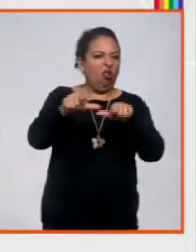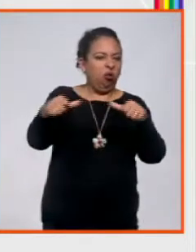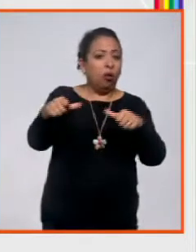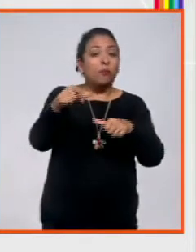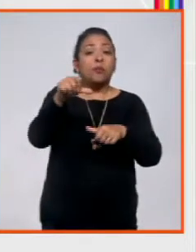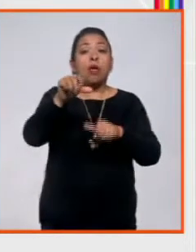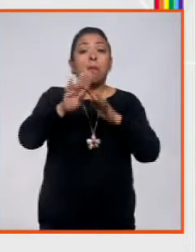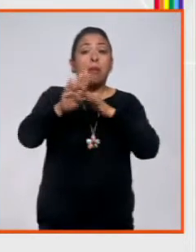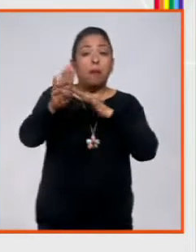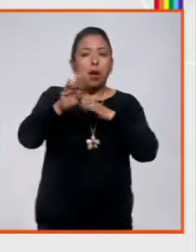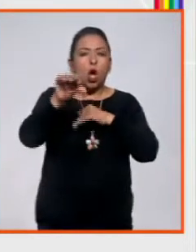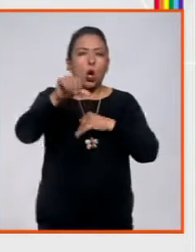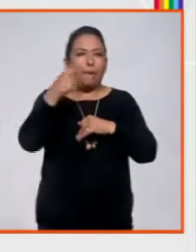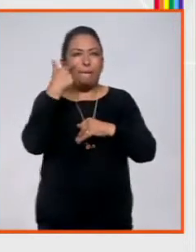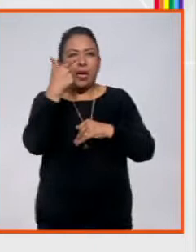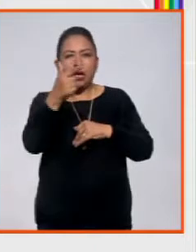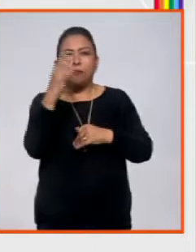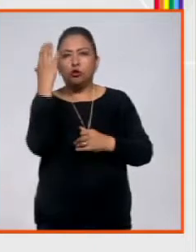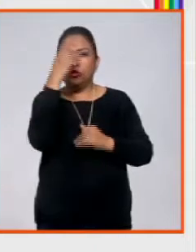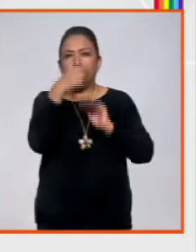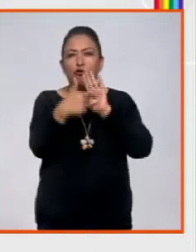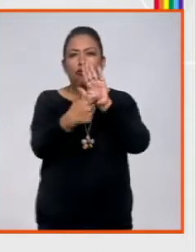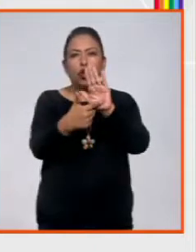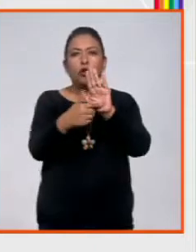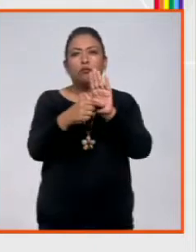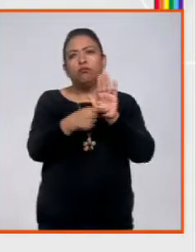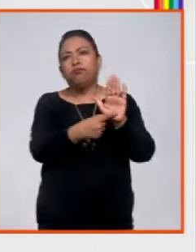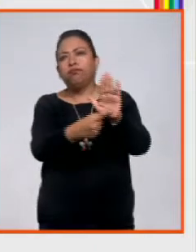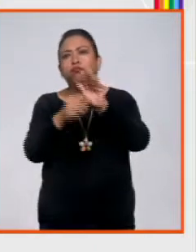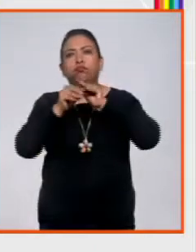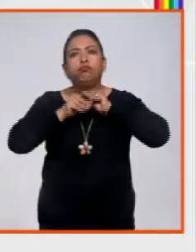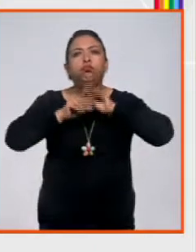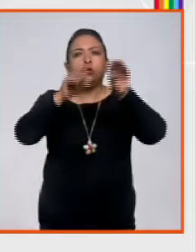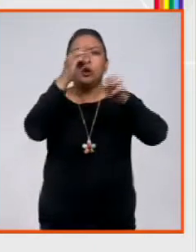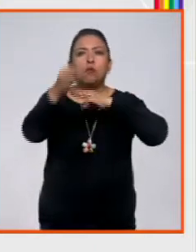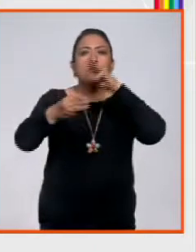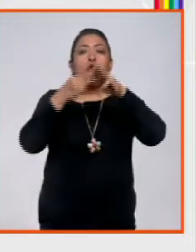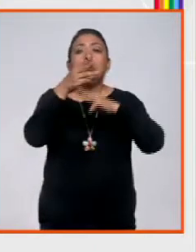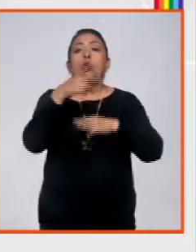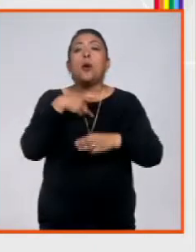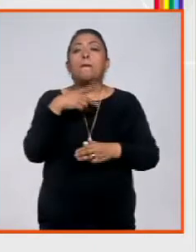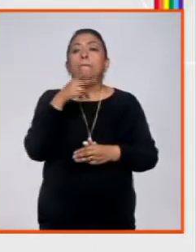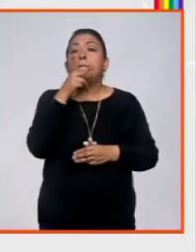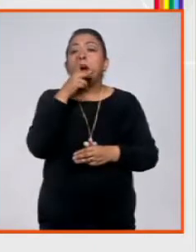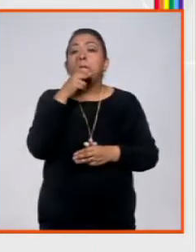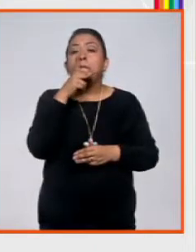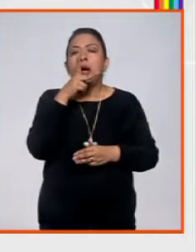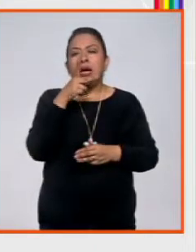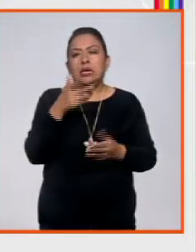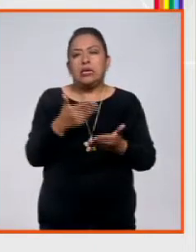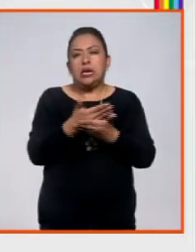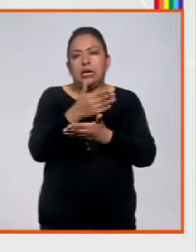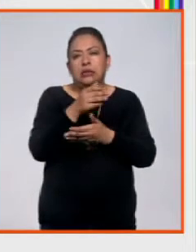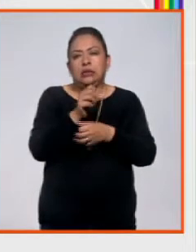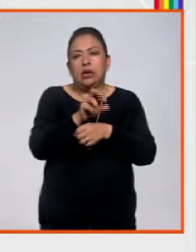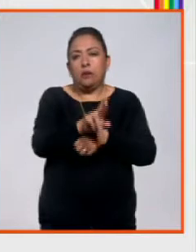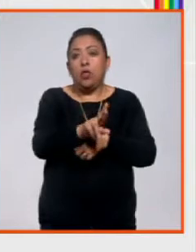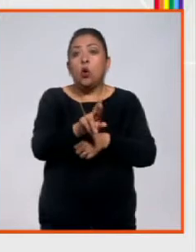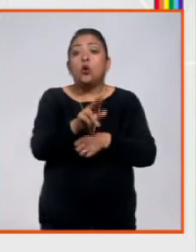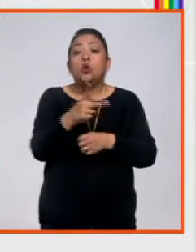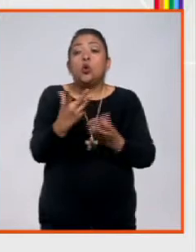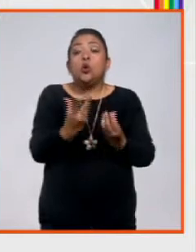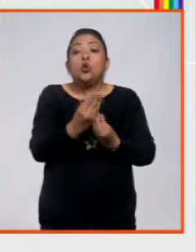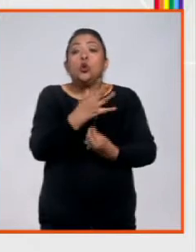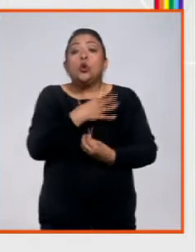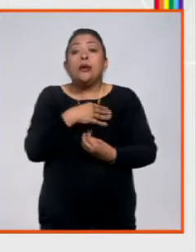justamente observamos una foto que lado la vuelta al mundo de un padre salvadoreño con su hija fallecidos en